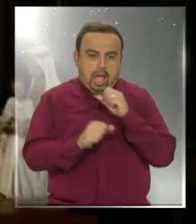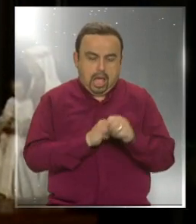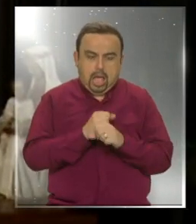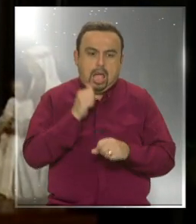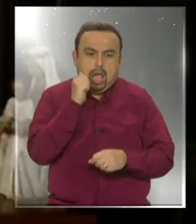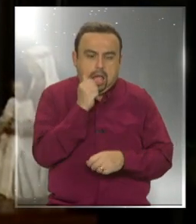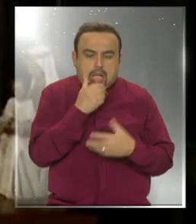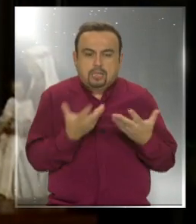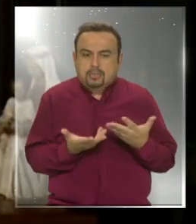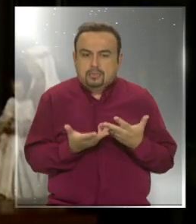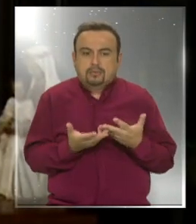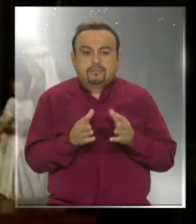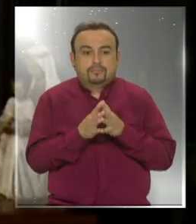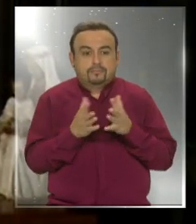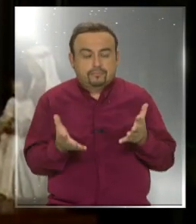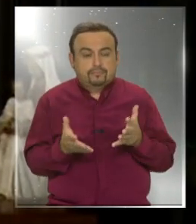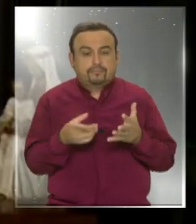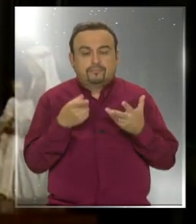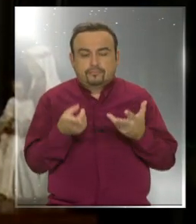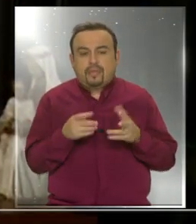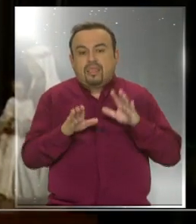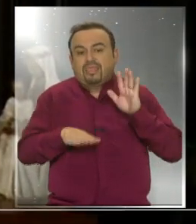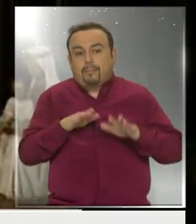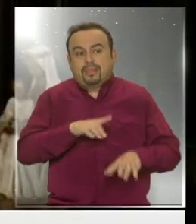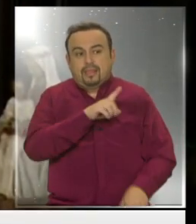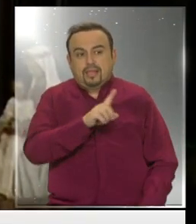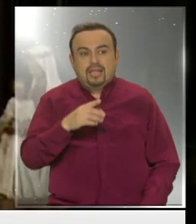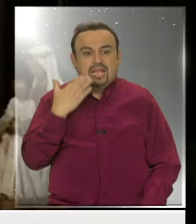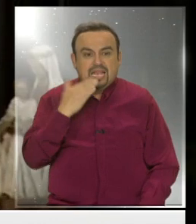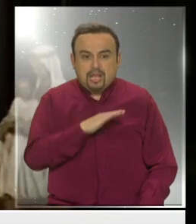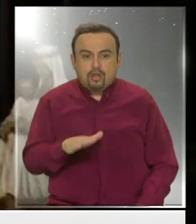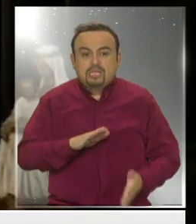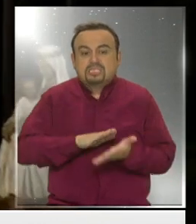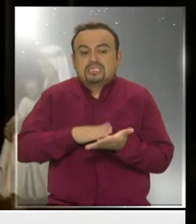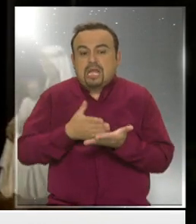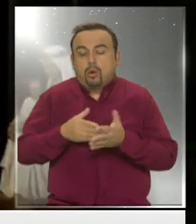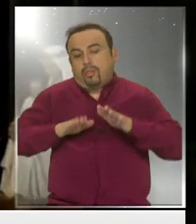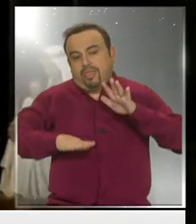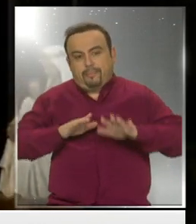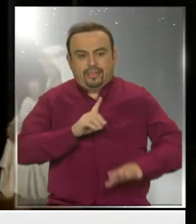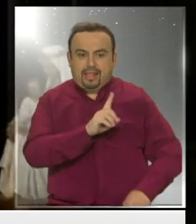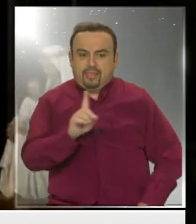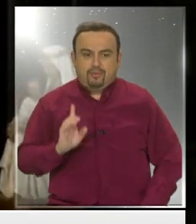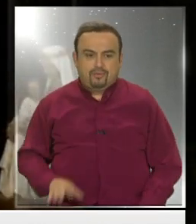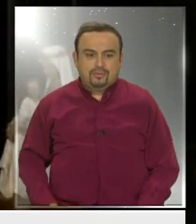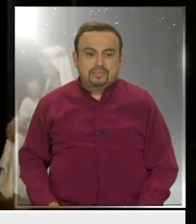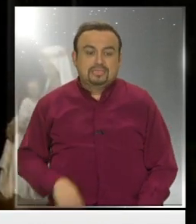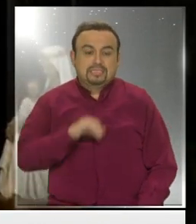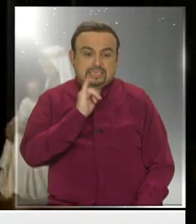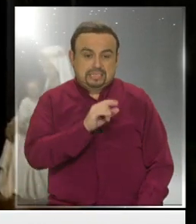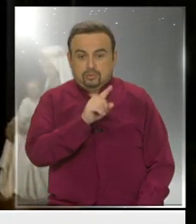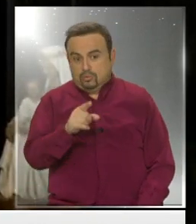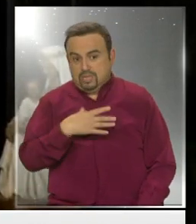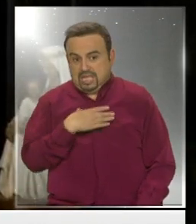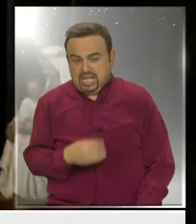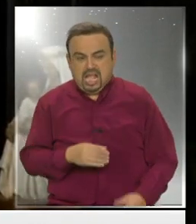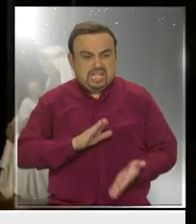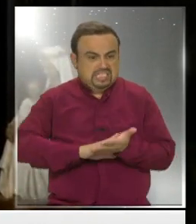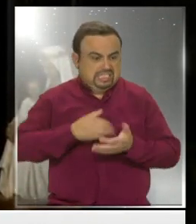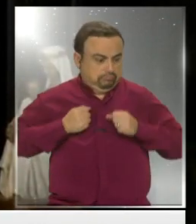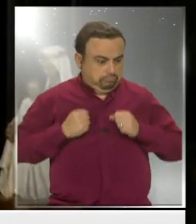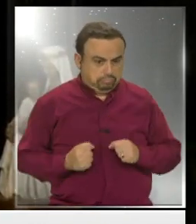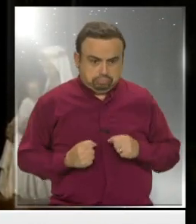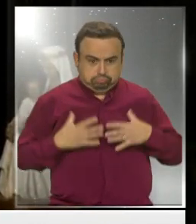depende mucho del niño no es cierto depende mucho de su estado de salud y si tu hijo tu hija está sano